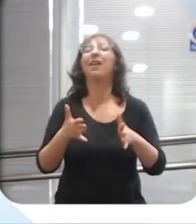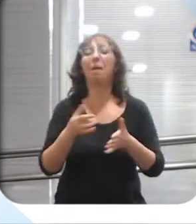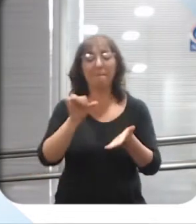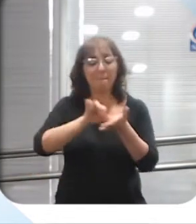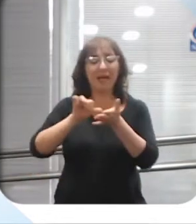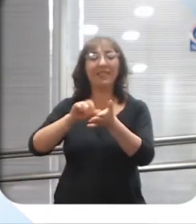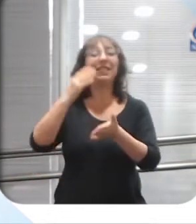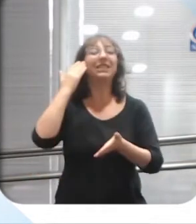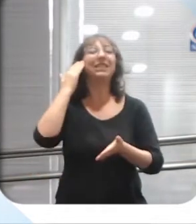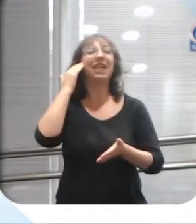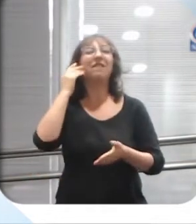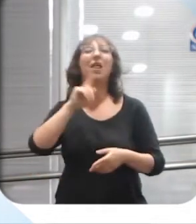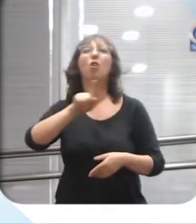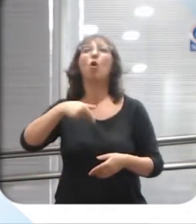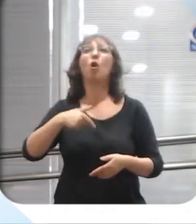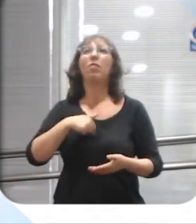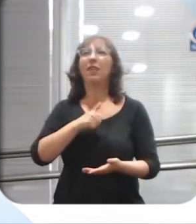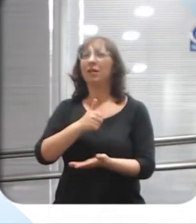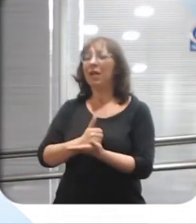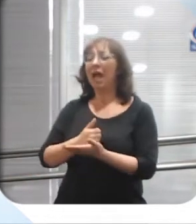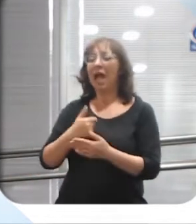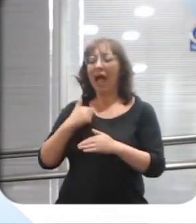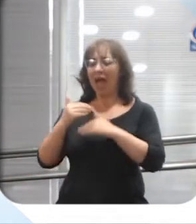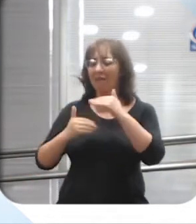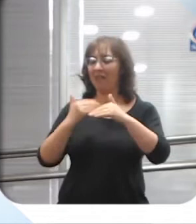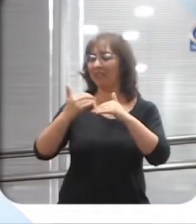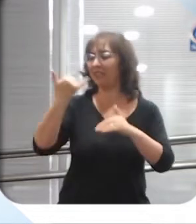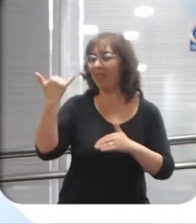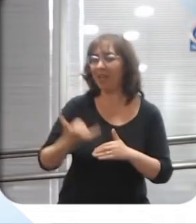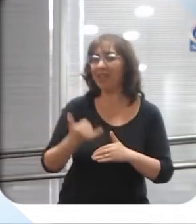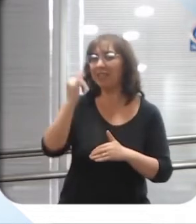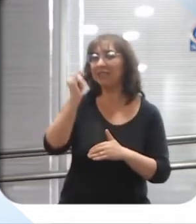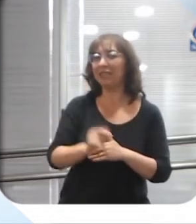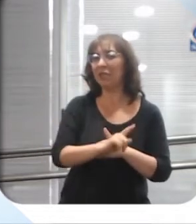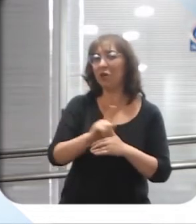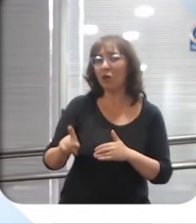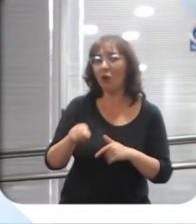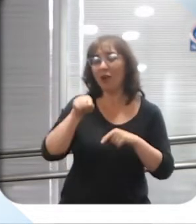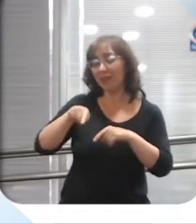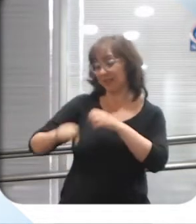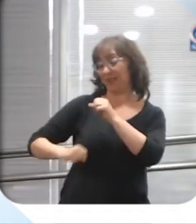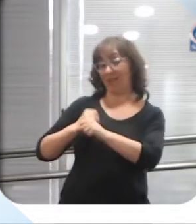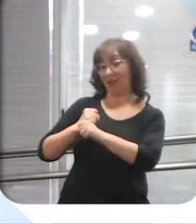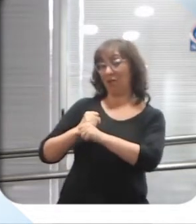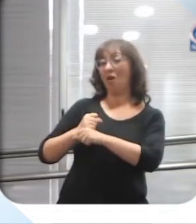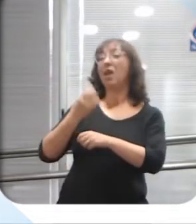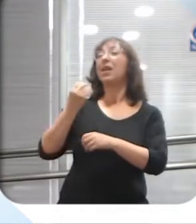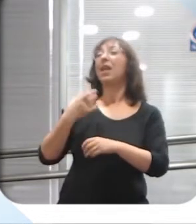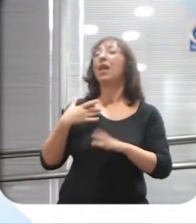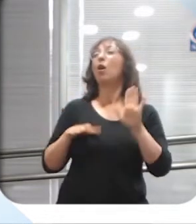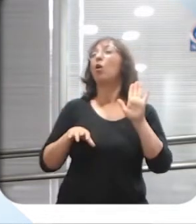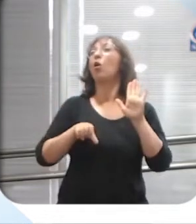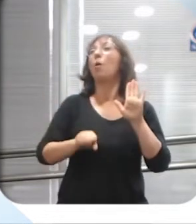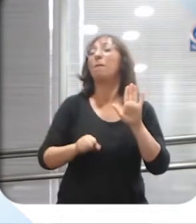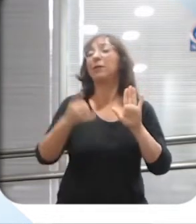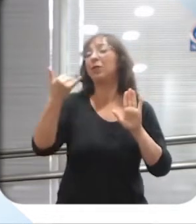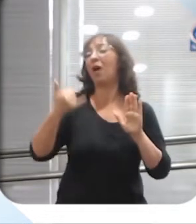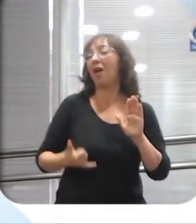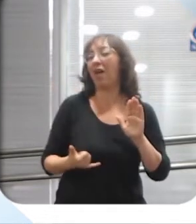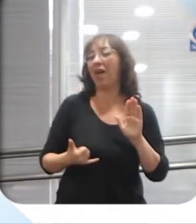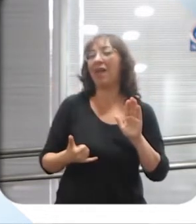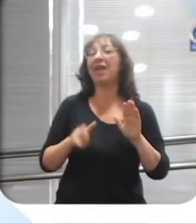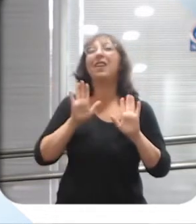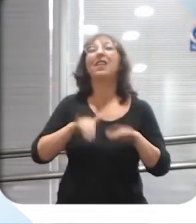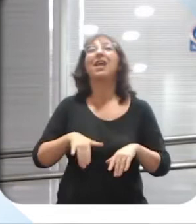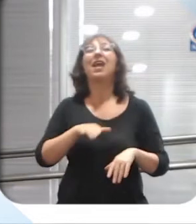país saber dónde está parado, qué avances tuvo en el transcurso de ese año y qué compromiso tiene desde